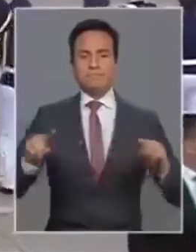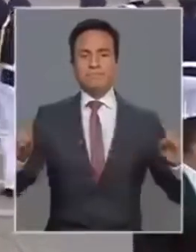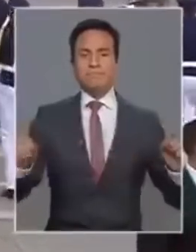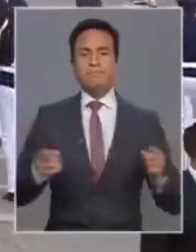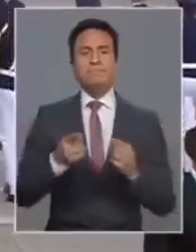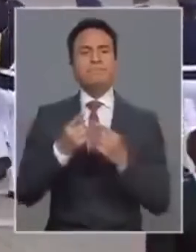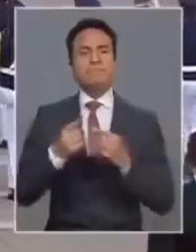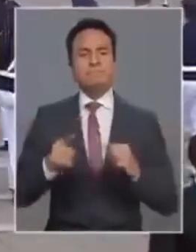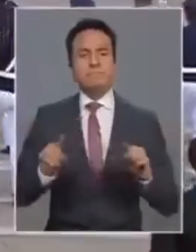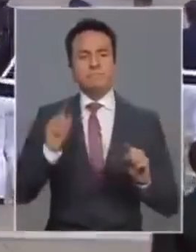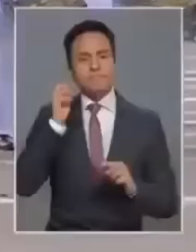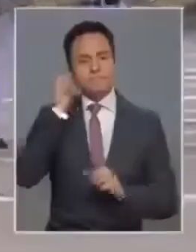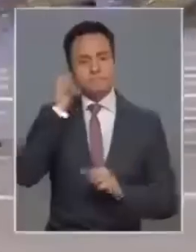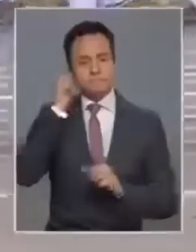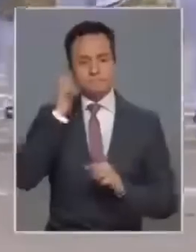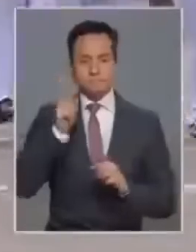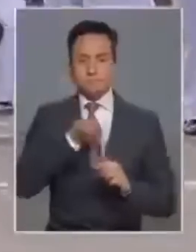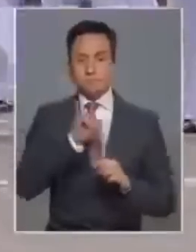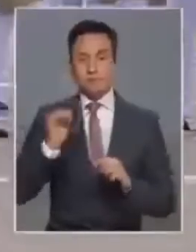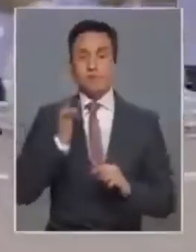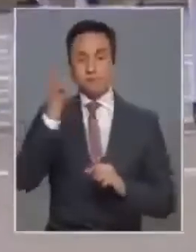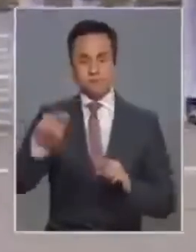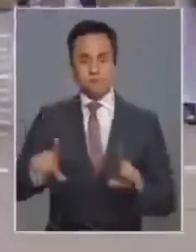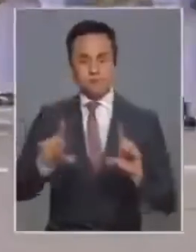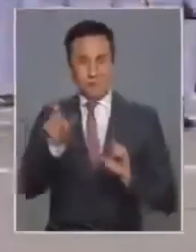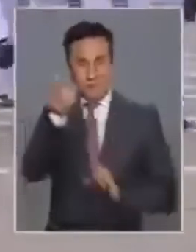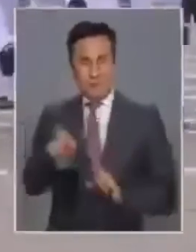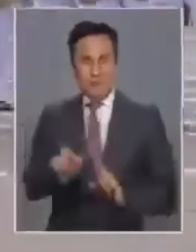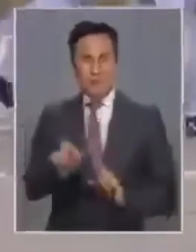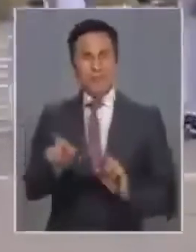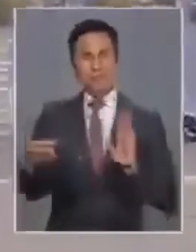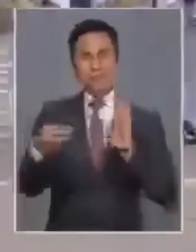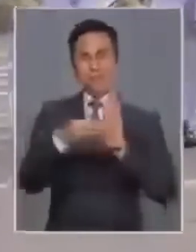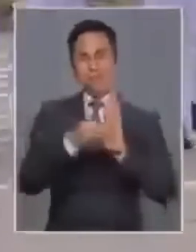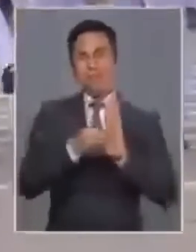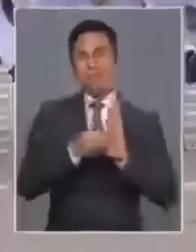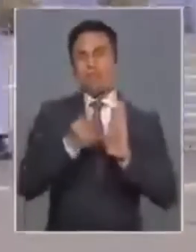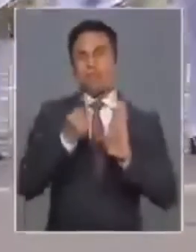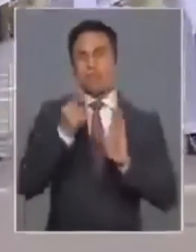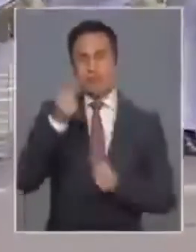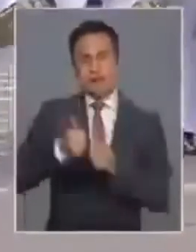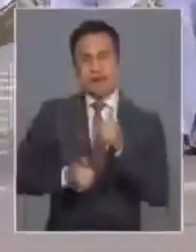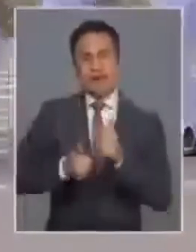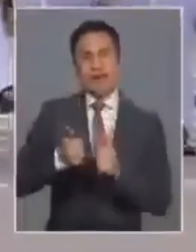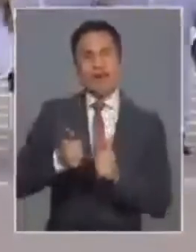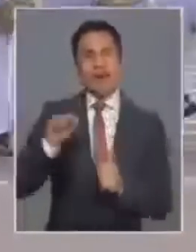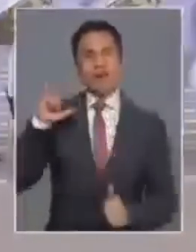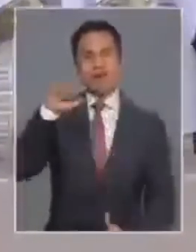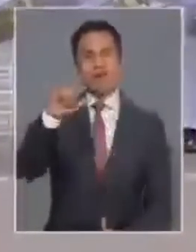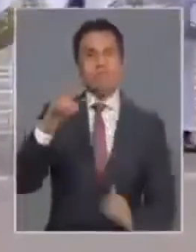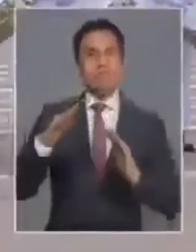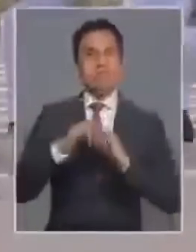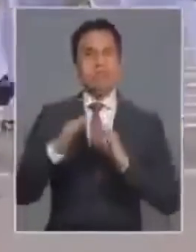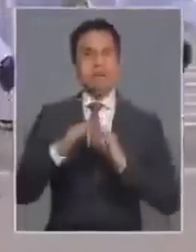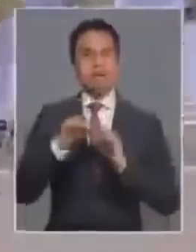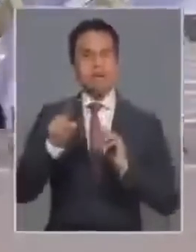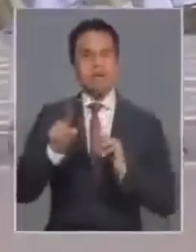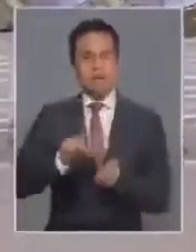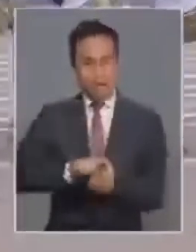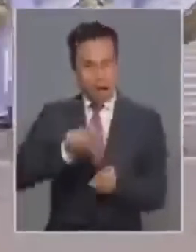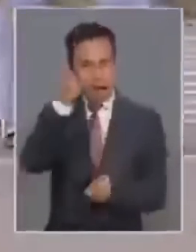El paso por sus aulas brinda al futuro oficial la impronta que llevará a lo largo de su carrera de aviador. ¡Uy! Ellos marchan